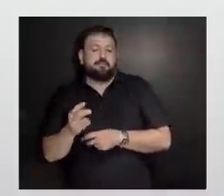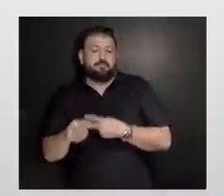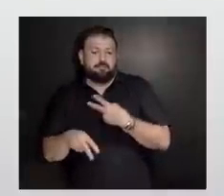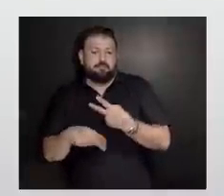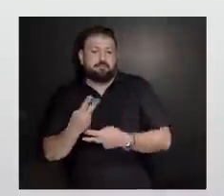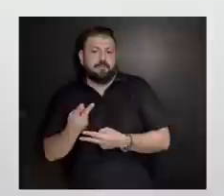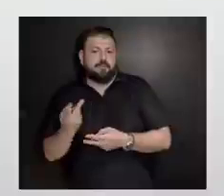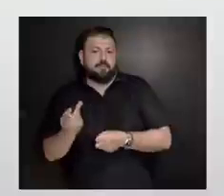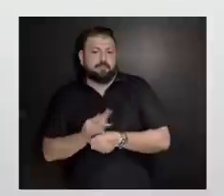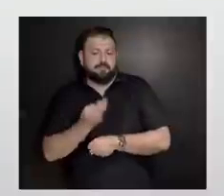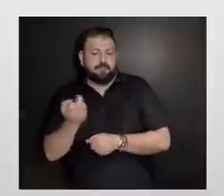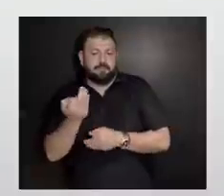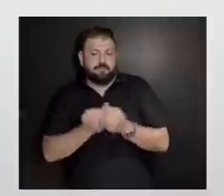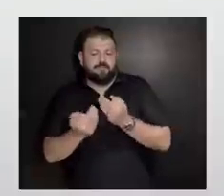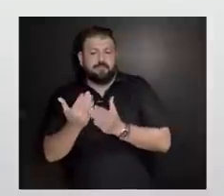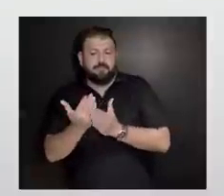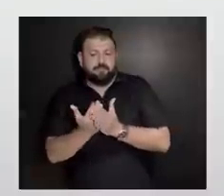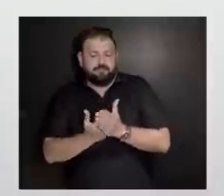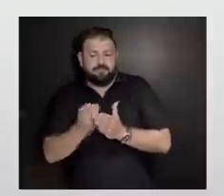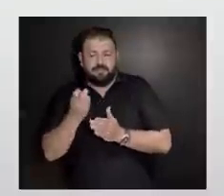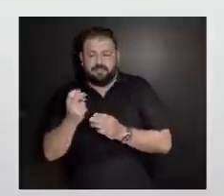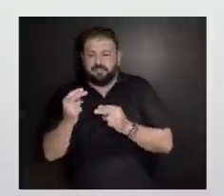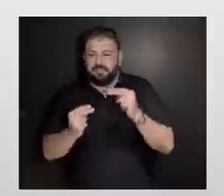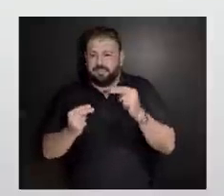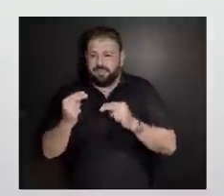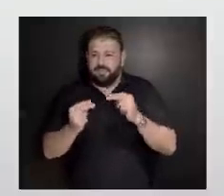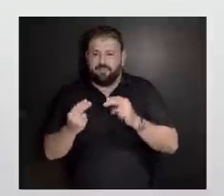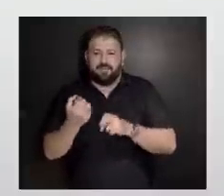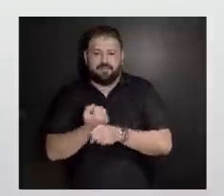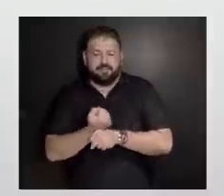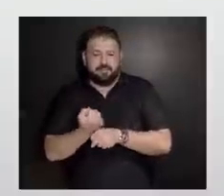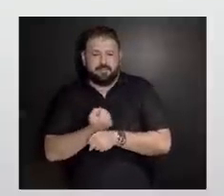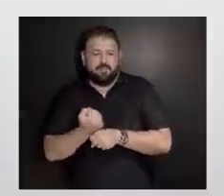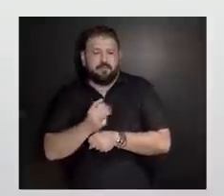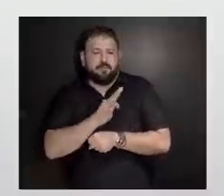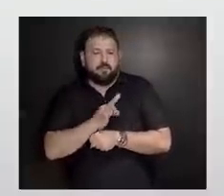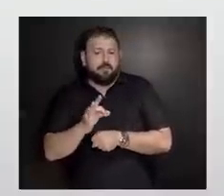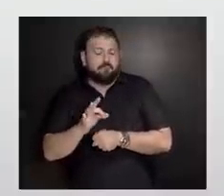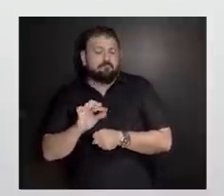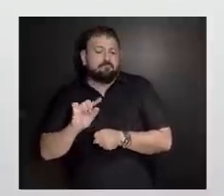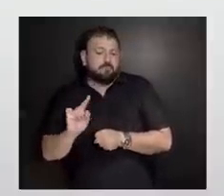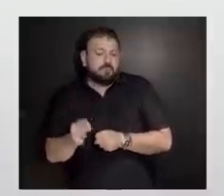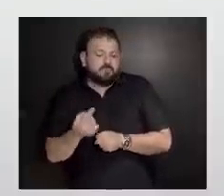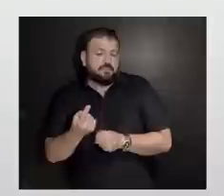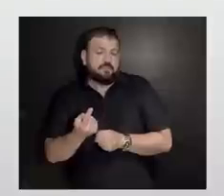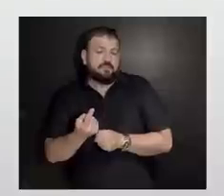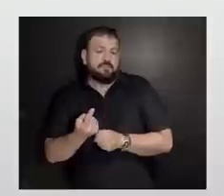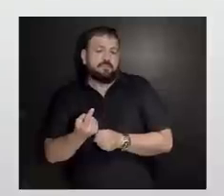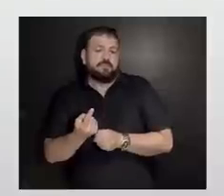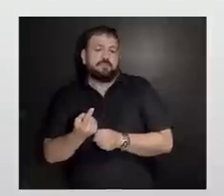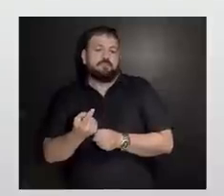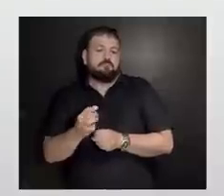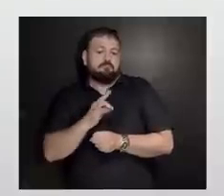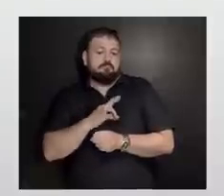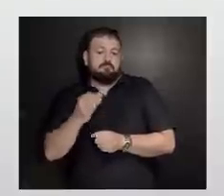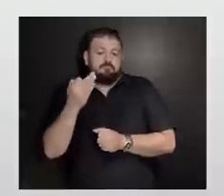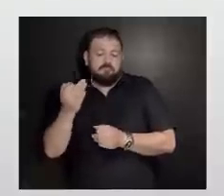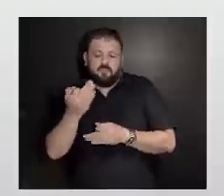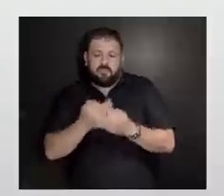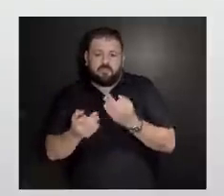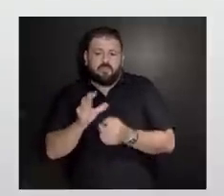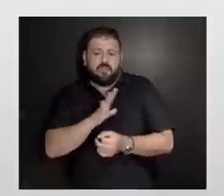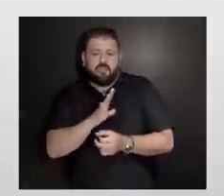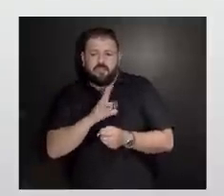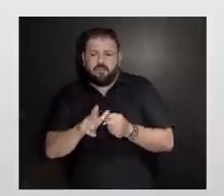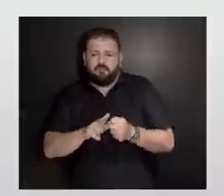generar esta disminución, ¿no?, en los niveles de glucosa en sangre. Puede ser de manera retardada. Normalmente hay